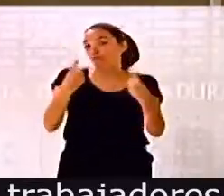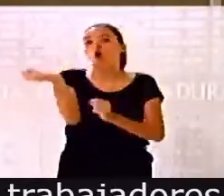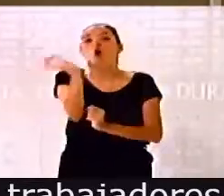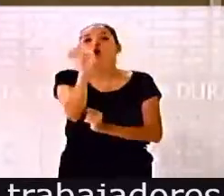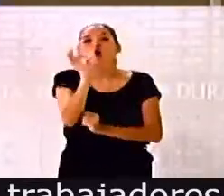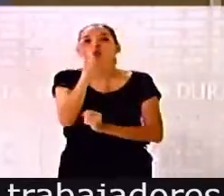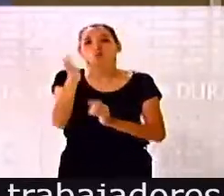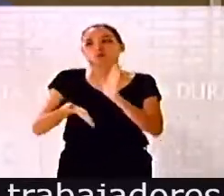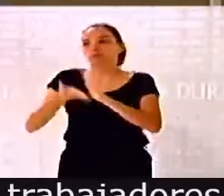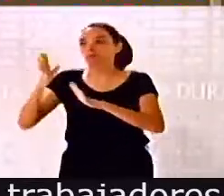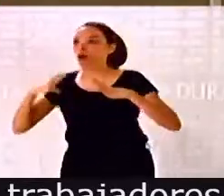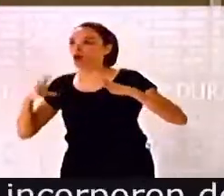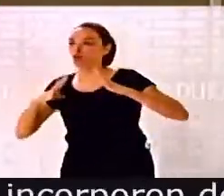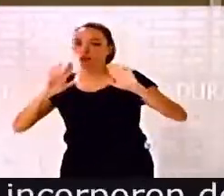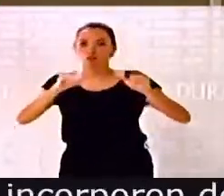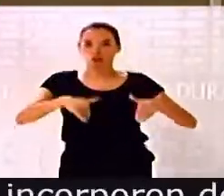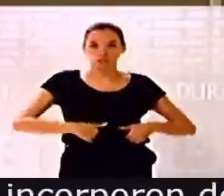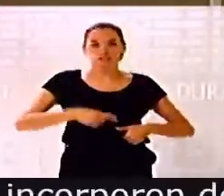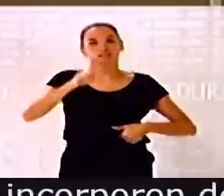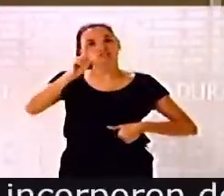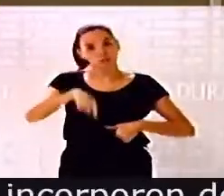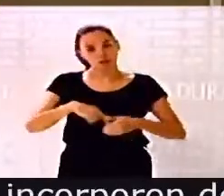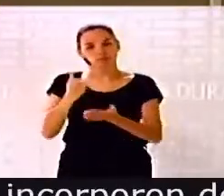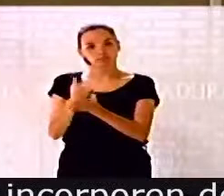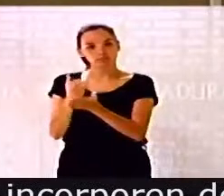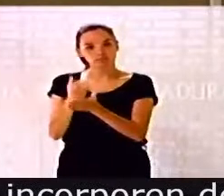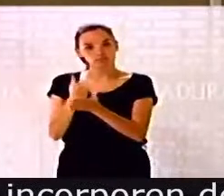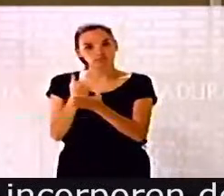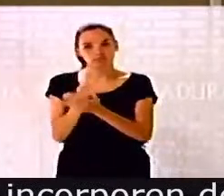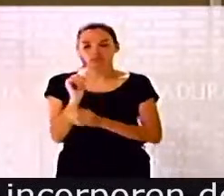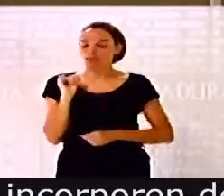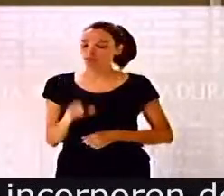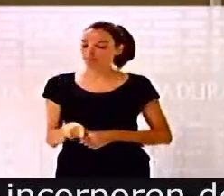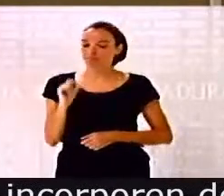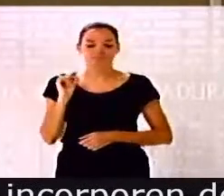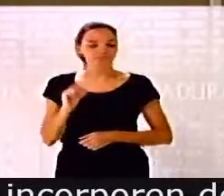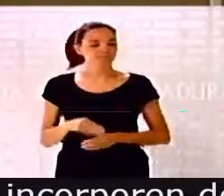de vacaciones. Por lo tanto, vamos a seguir con esa